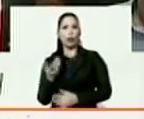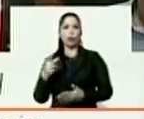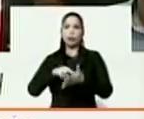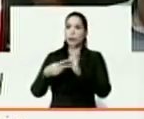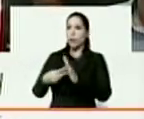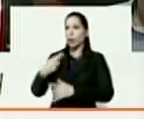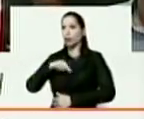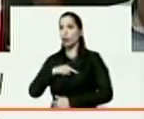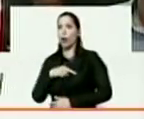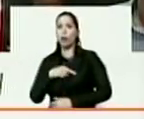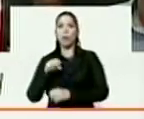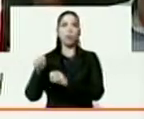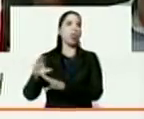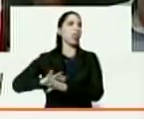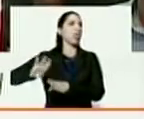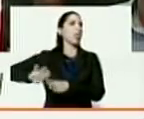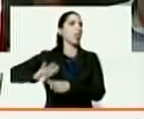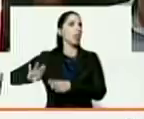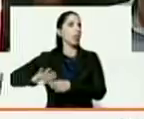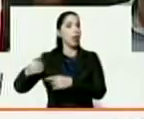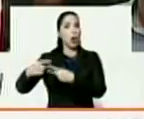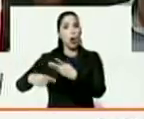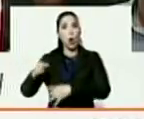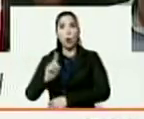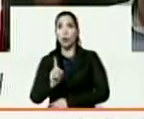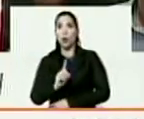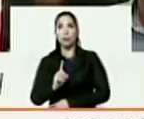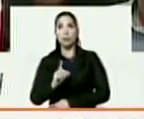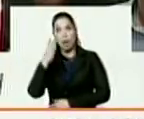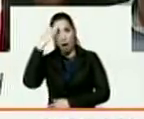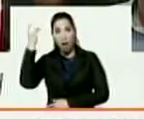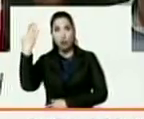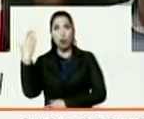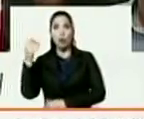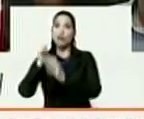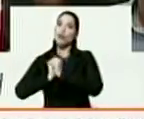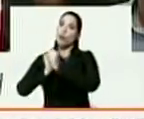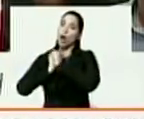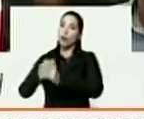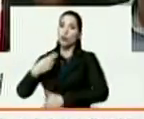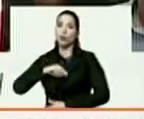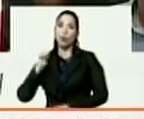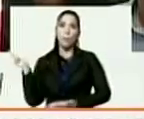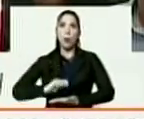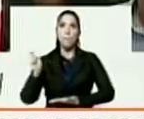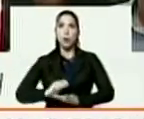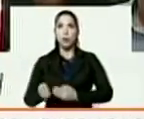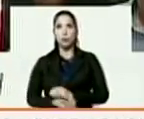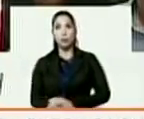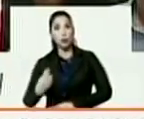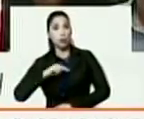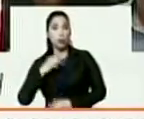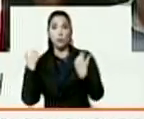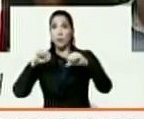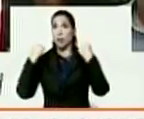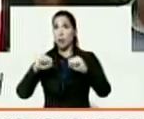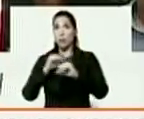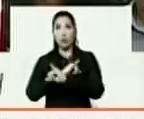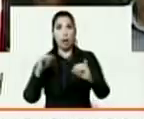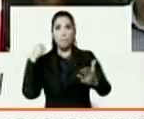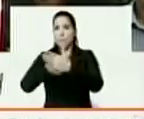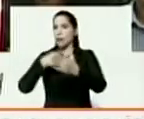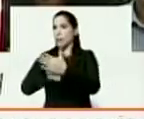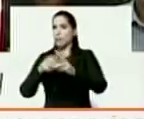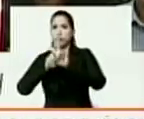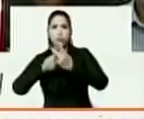las otras cosas como dicen por ahí a dios rogando y con el mazo dando nosotros nos preparamos para la paz en la